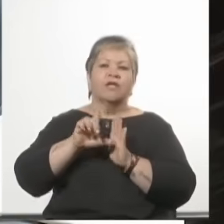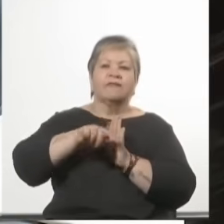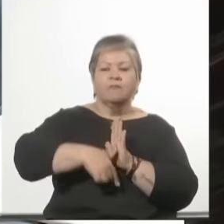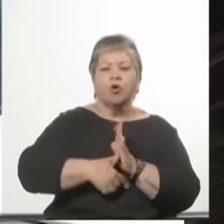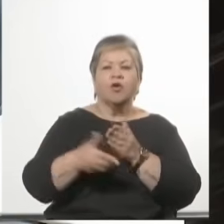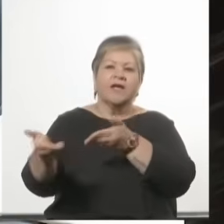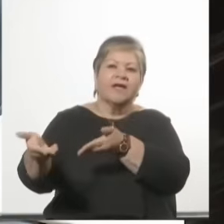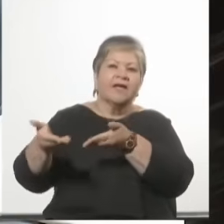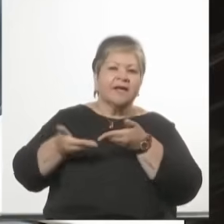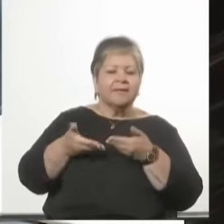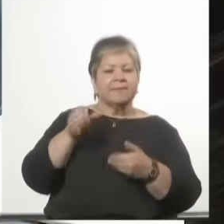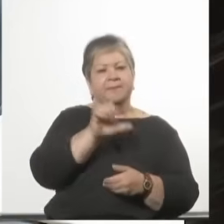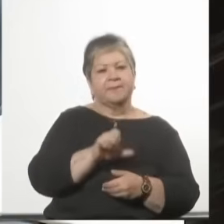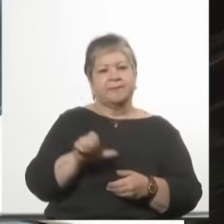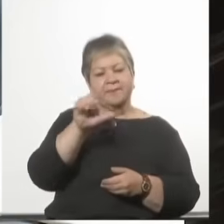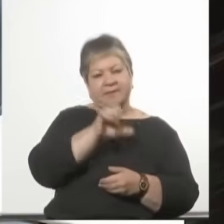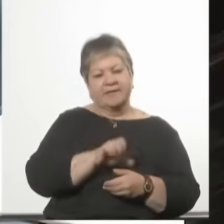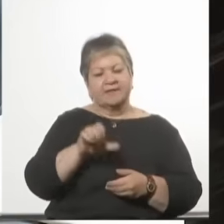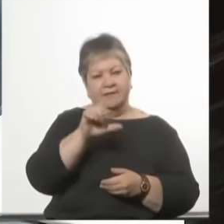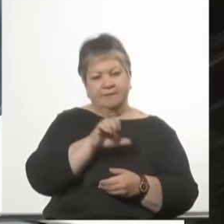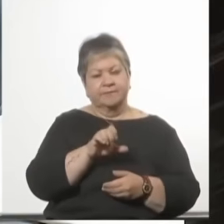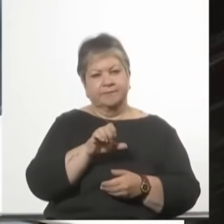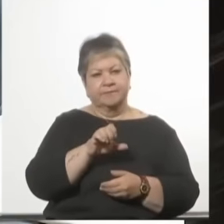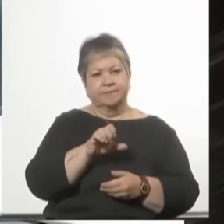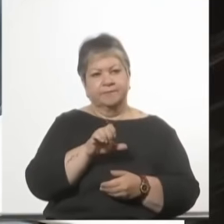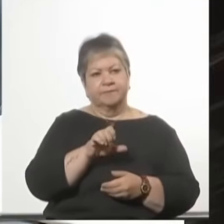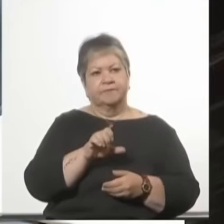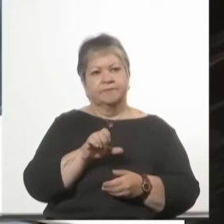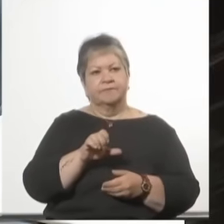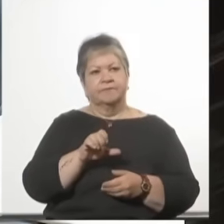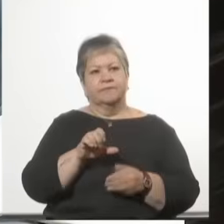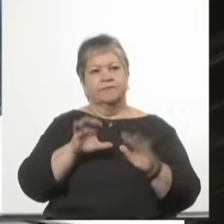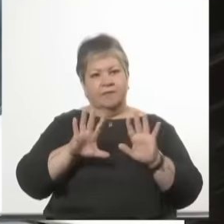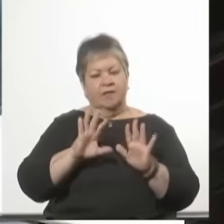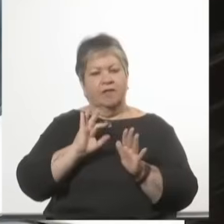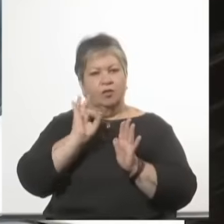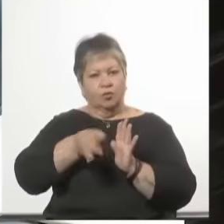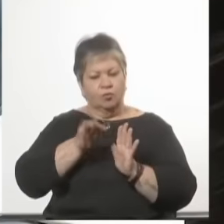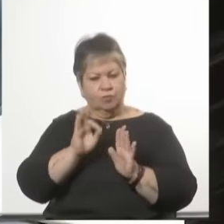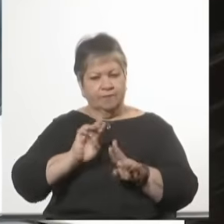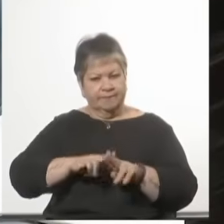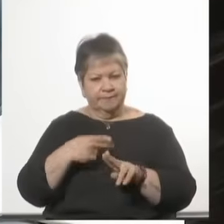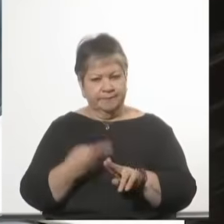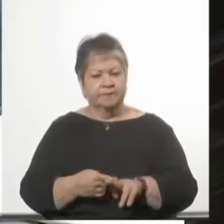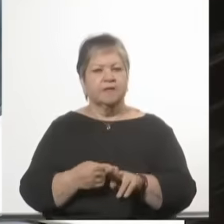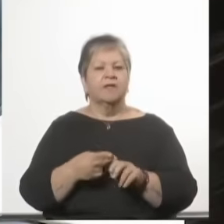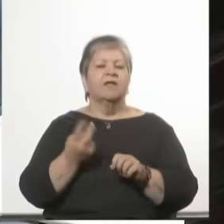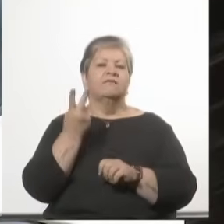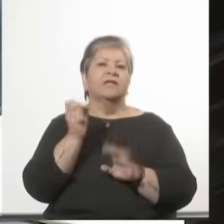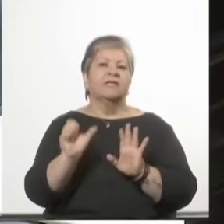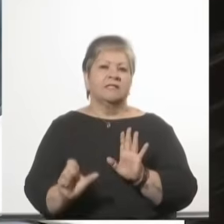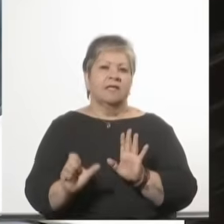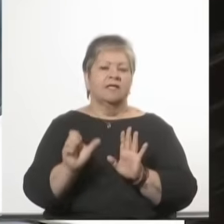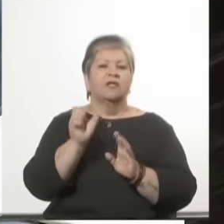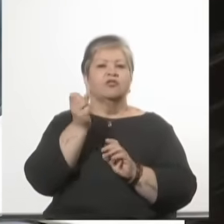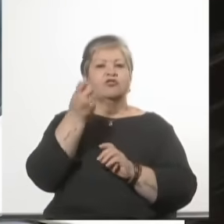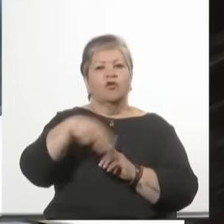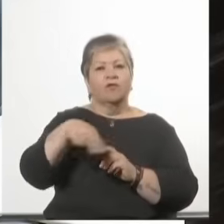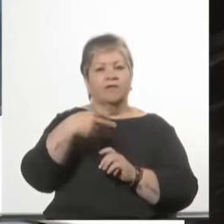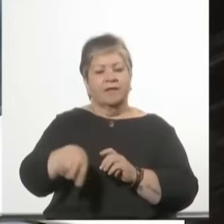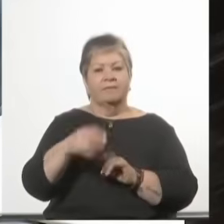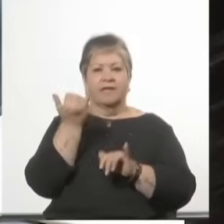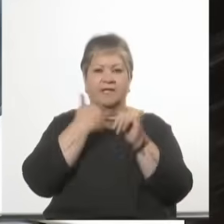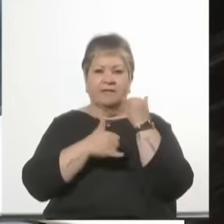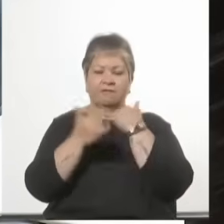de los mismos por parte de la empresa proveedora Cardama. 10 de octubre, reitero. El 26 de noviembre, Cardama informó,